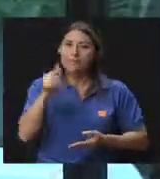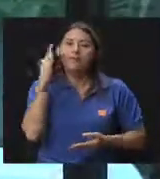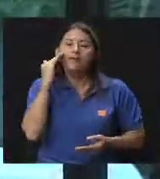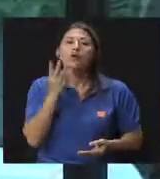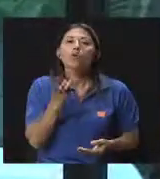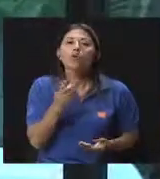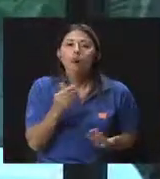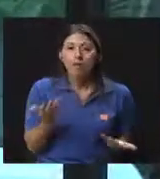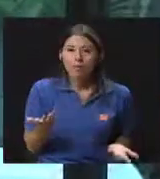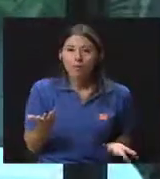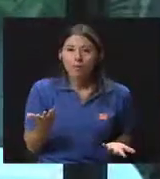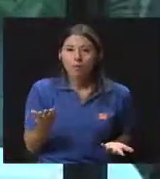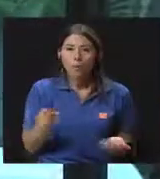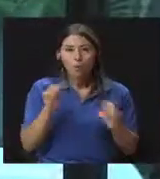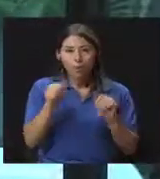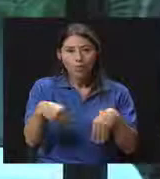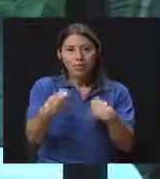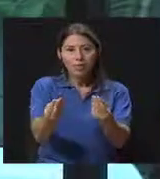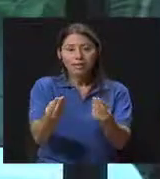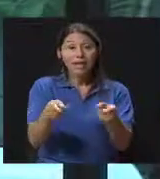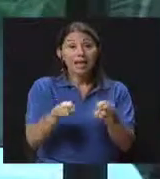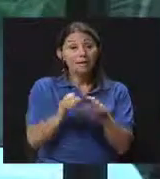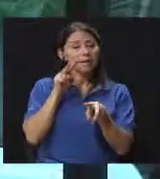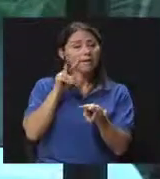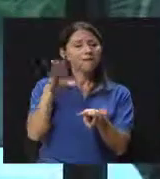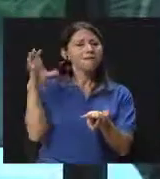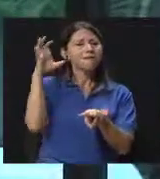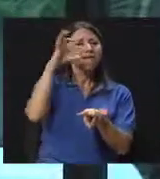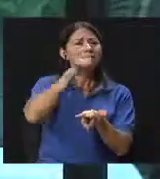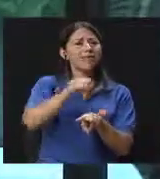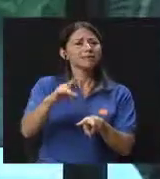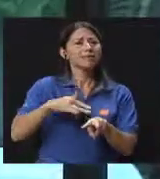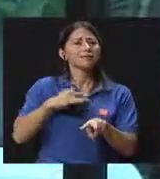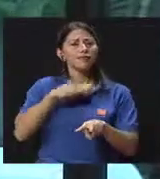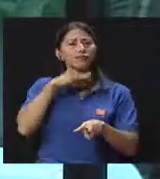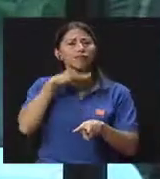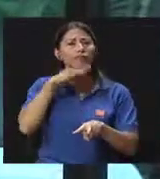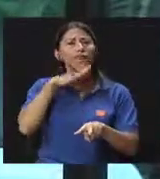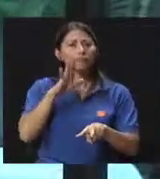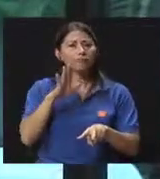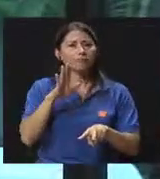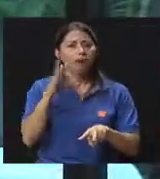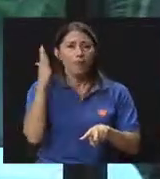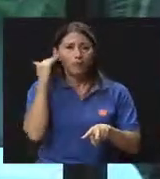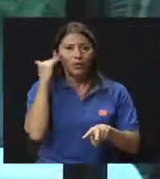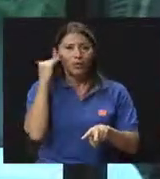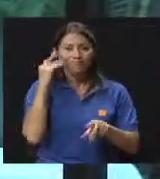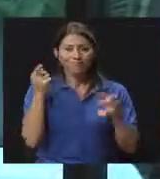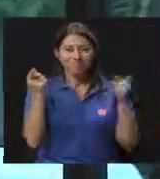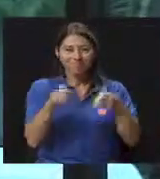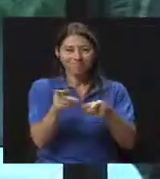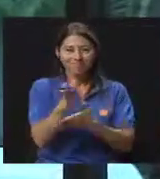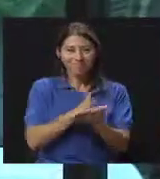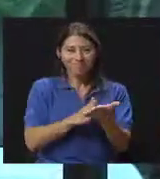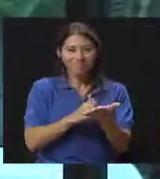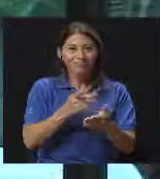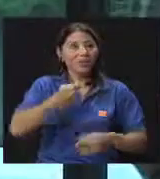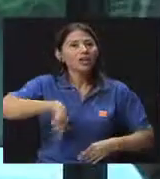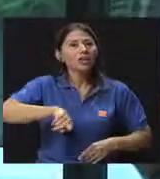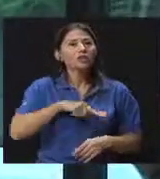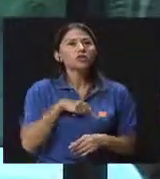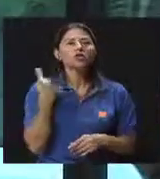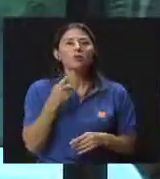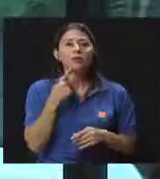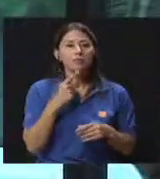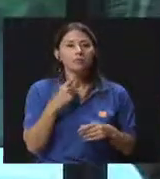y valorar la saciedad del niño, porque nos está pasando algo, que tenemos la cultura que el niño tiene que comerse